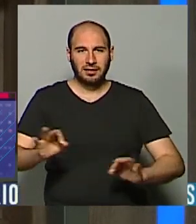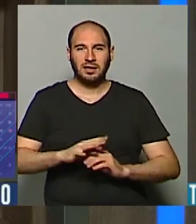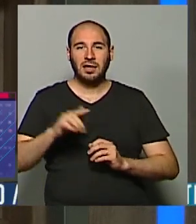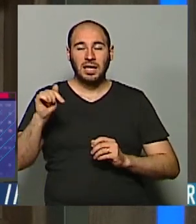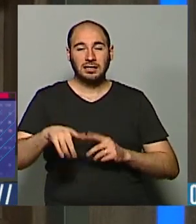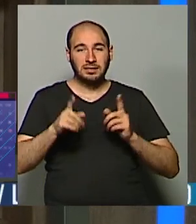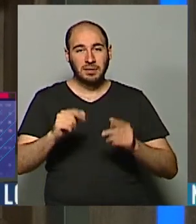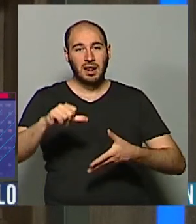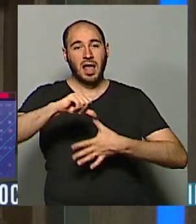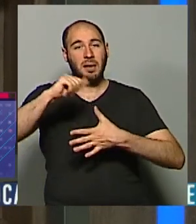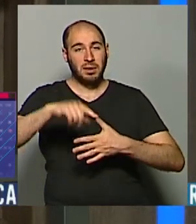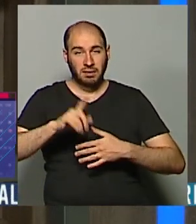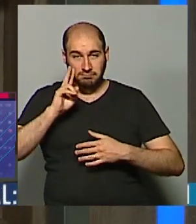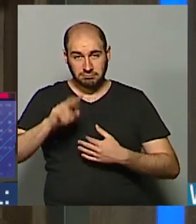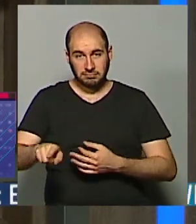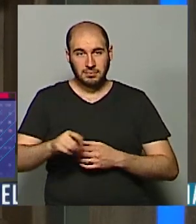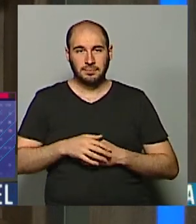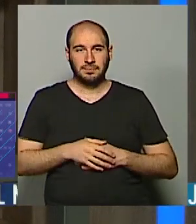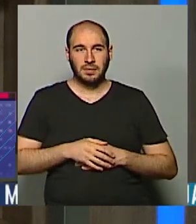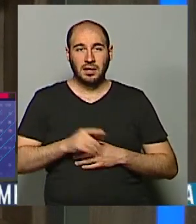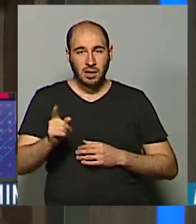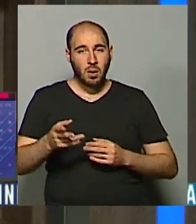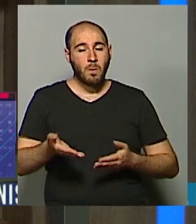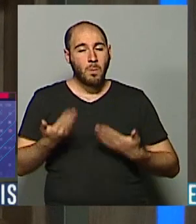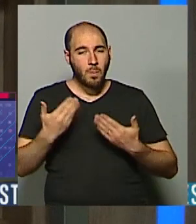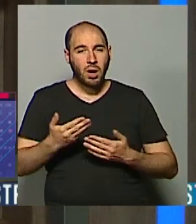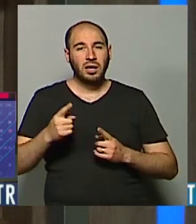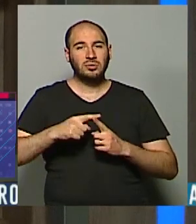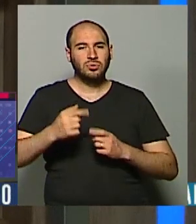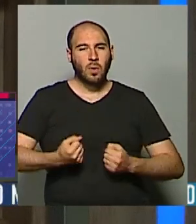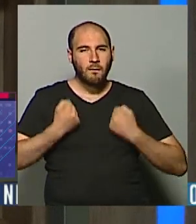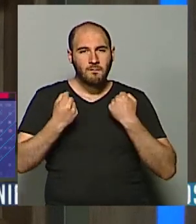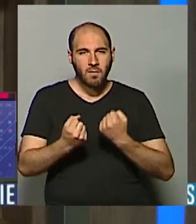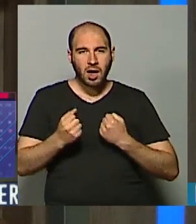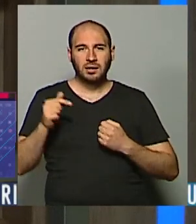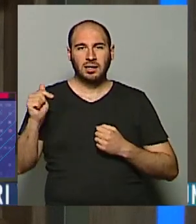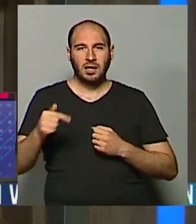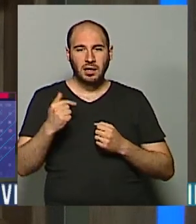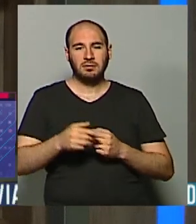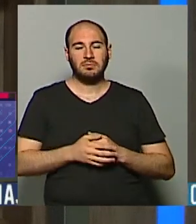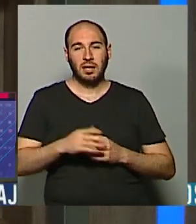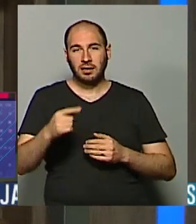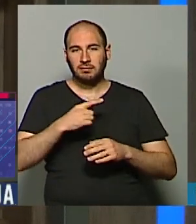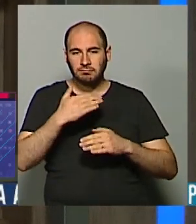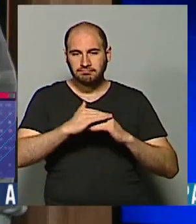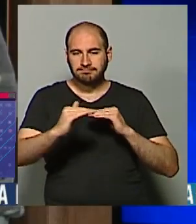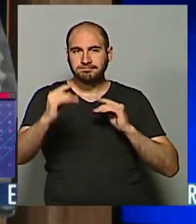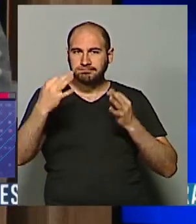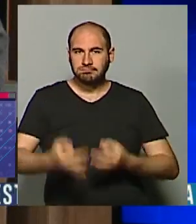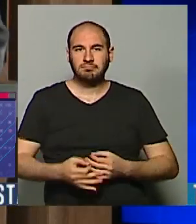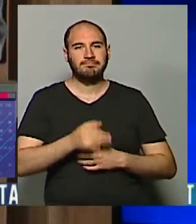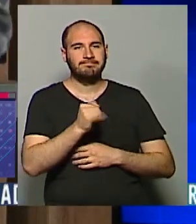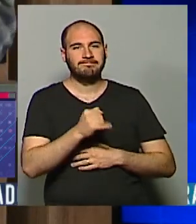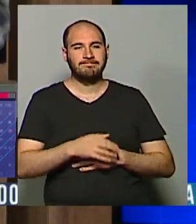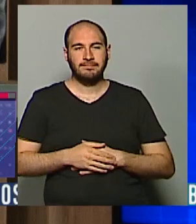para que América Latina observe que si se puede y se tienen las instituciones fuertes, puede establecerse de esta manera. Sí, sin